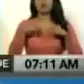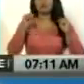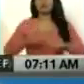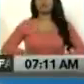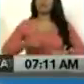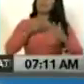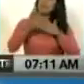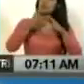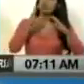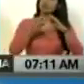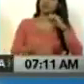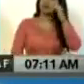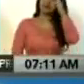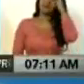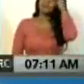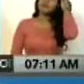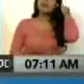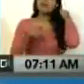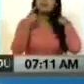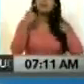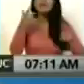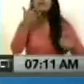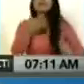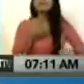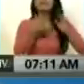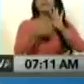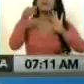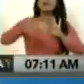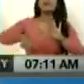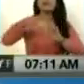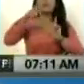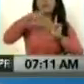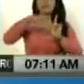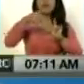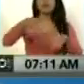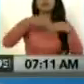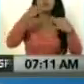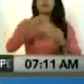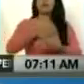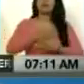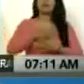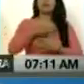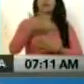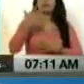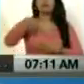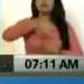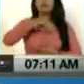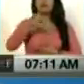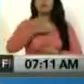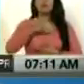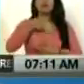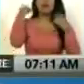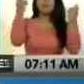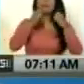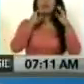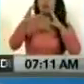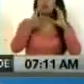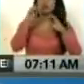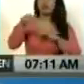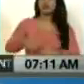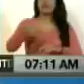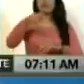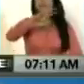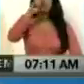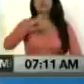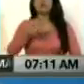de los medios comunicacionales. El ejemplo lo estamos dando desde Venezolana de Televisión, sumándonos como medio del Estado a esta campaña comunicacional de